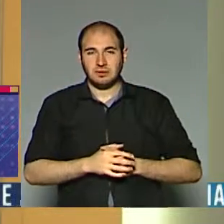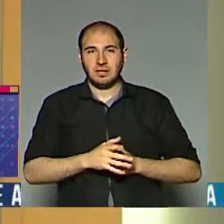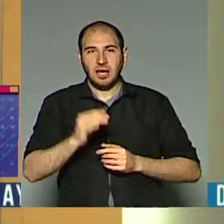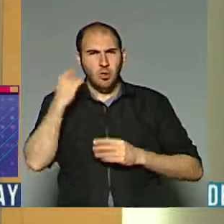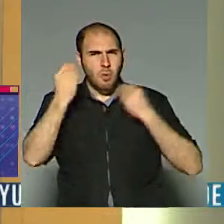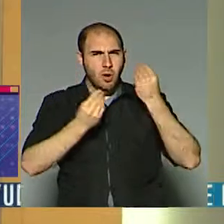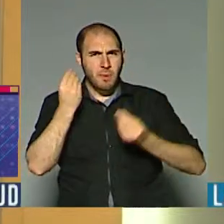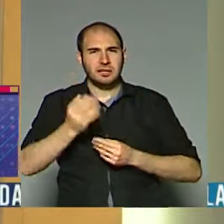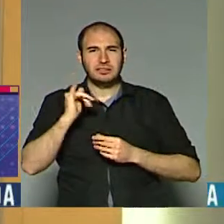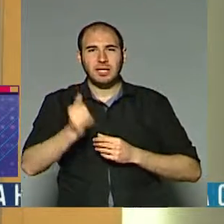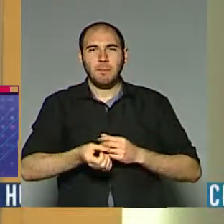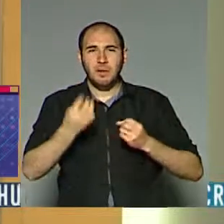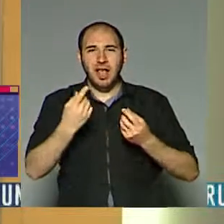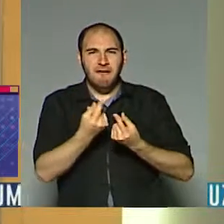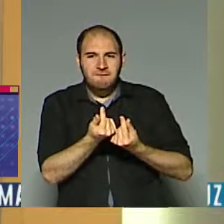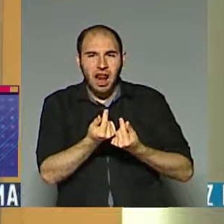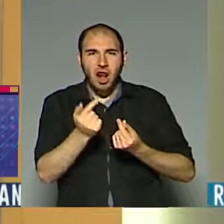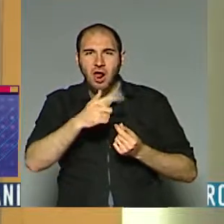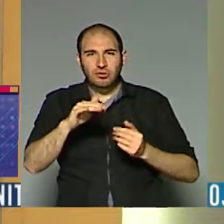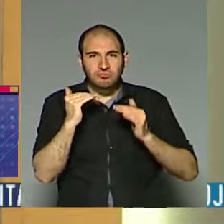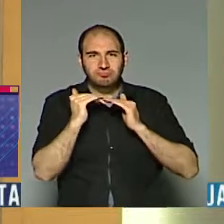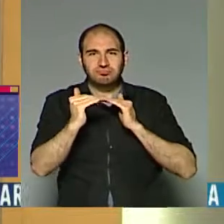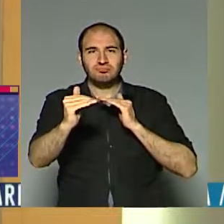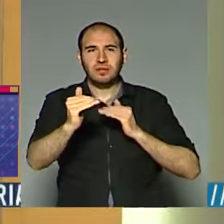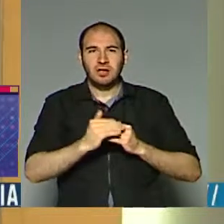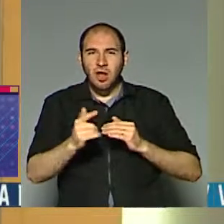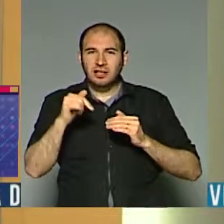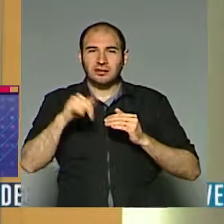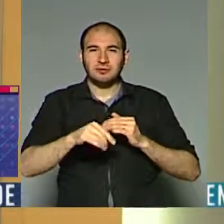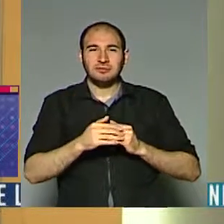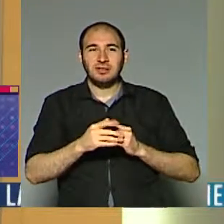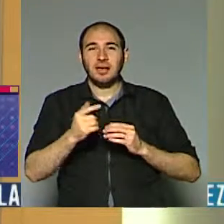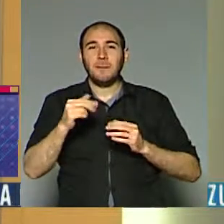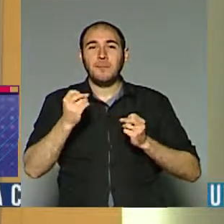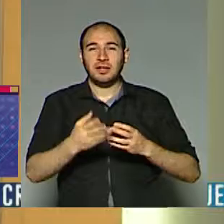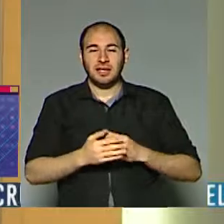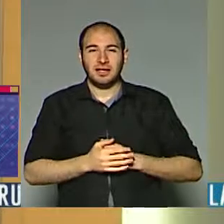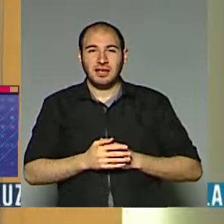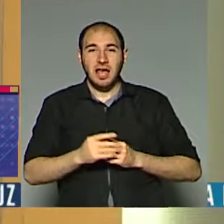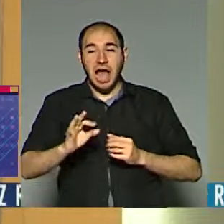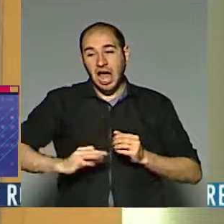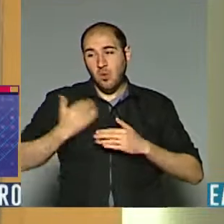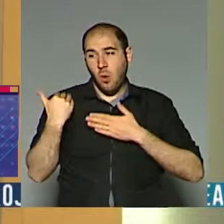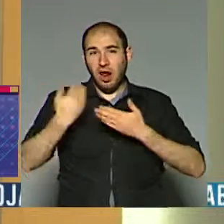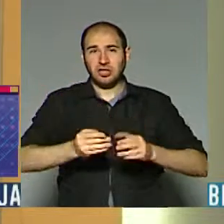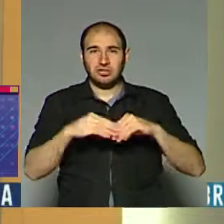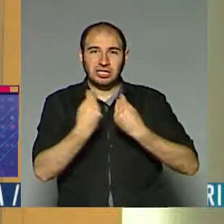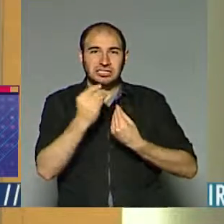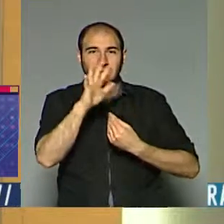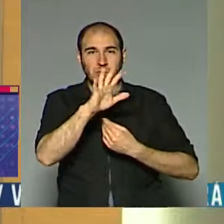generan preocupación por el valor en el que estamos ubicados, fundamentalmente porque el anualizado está por arriba